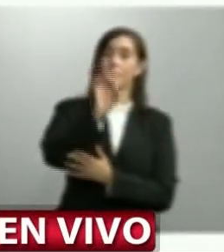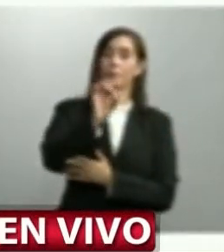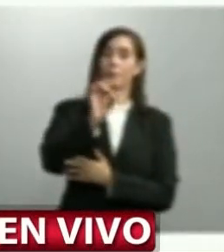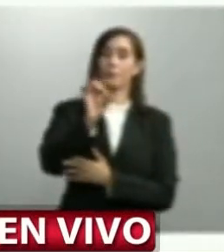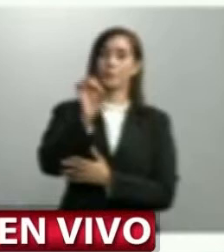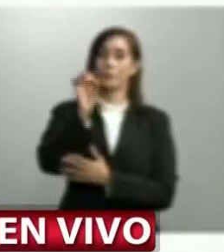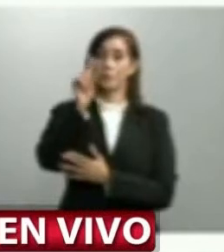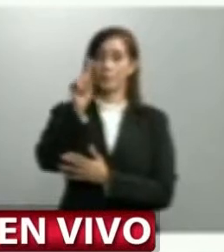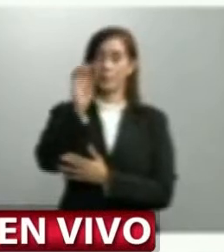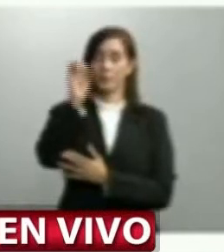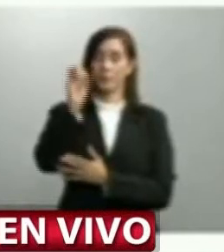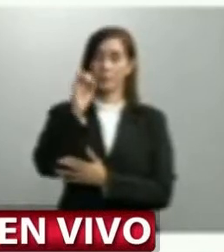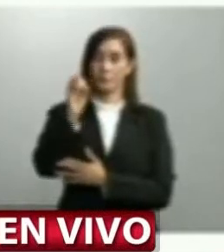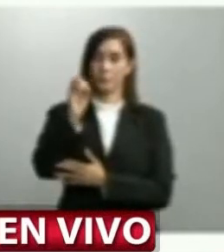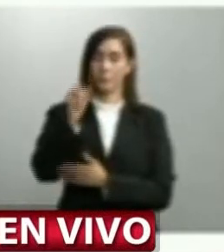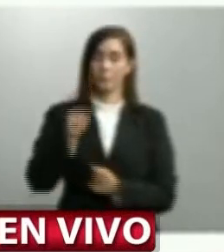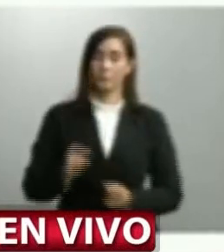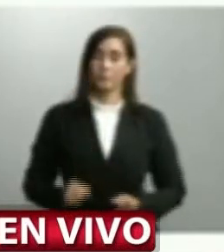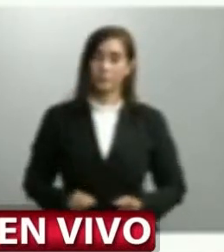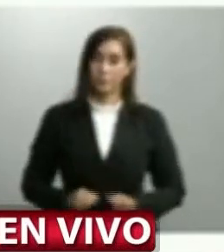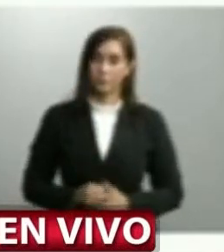20.91, como